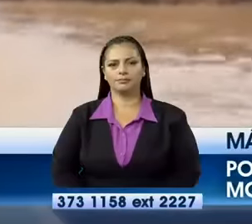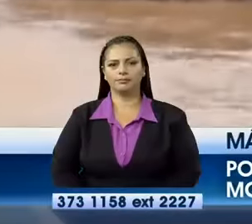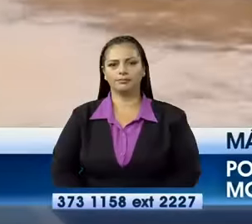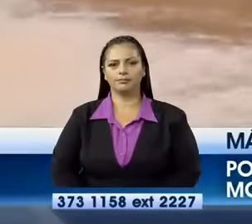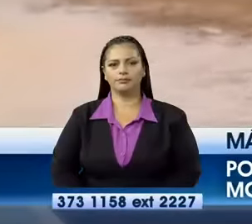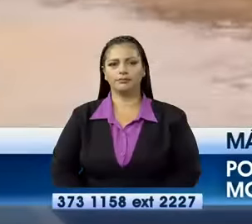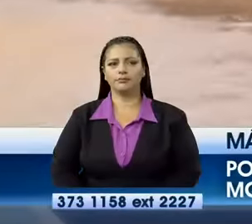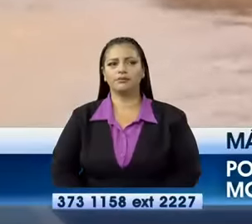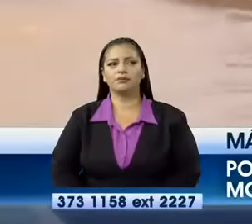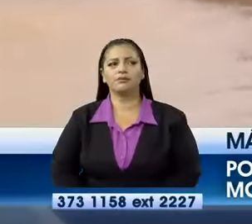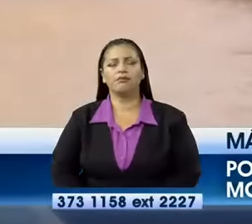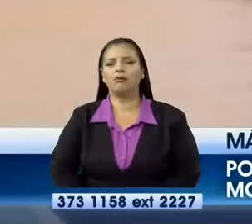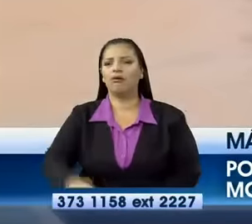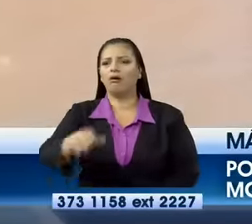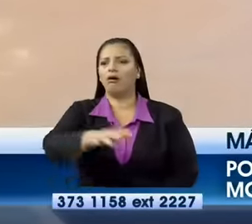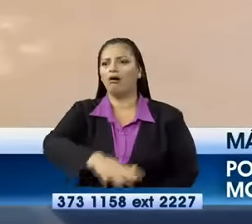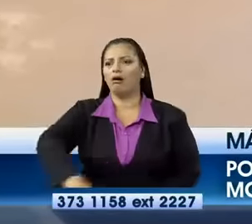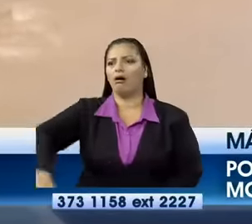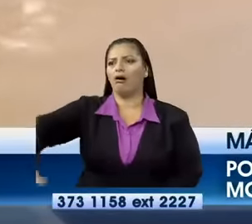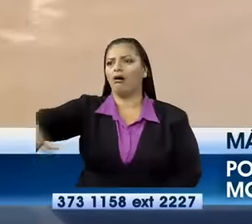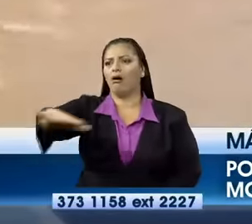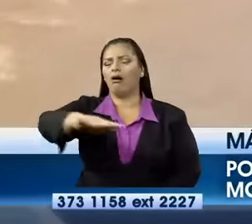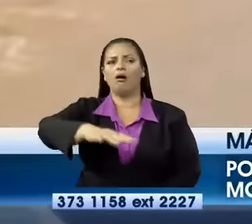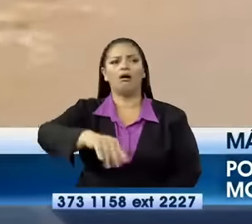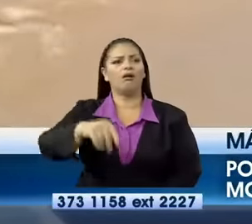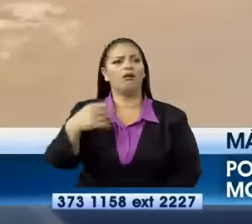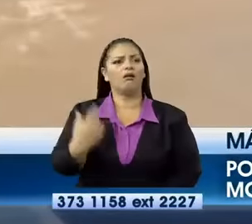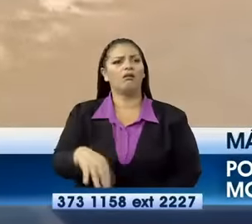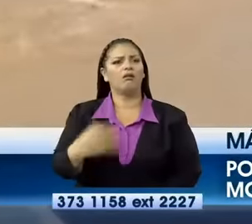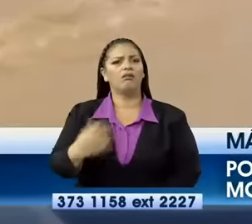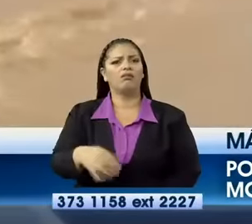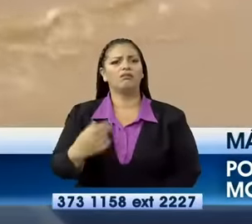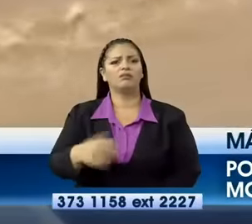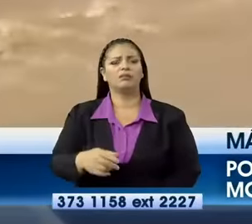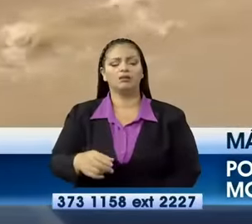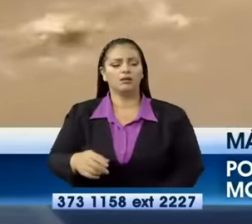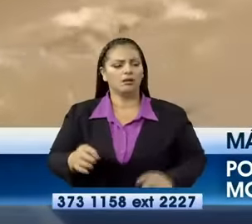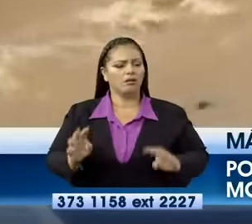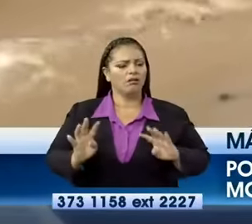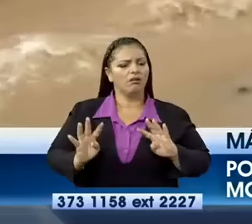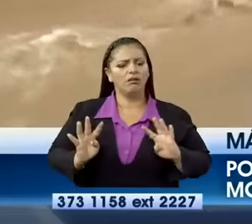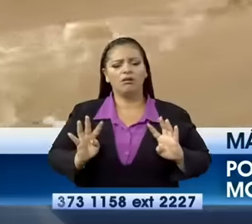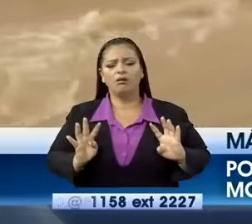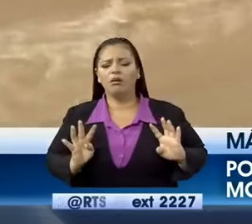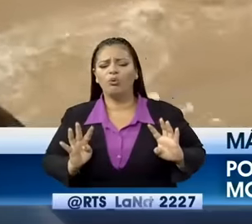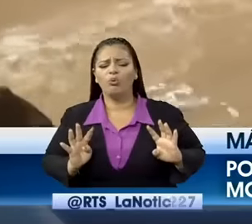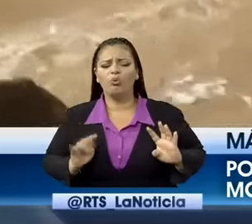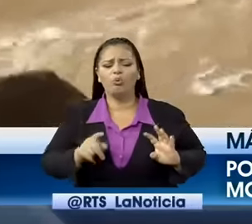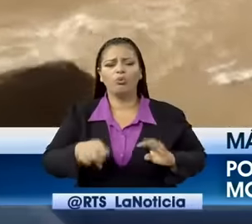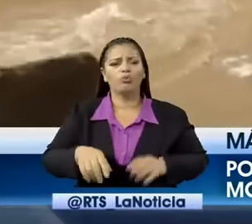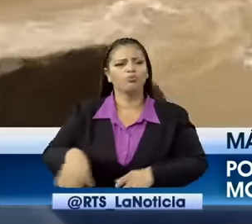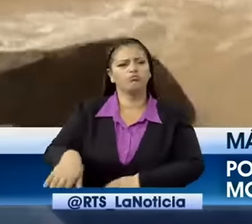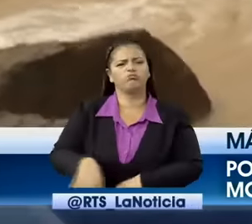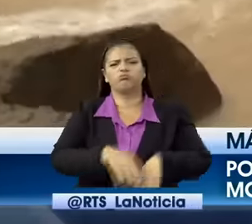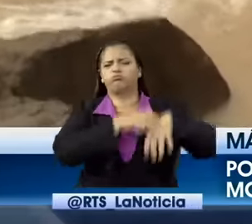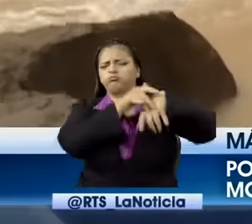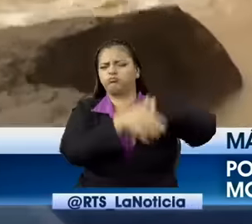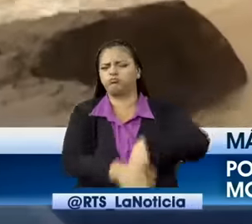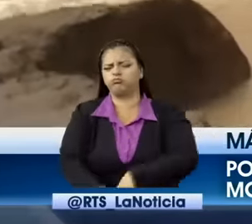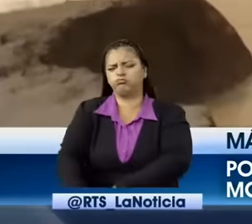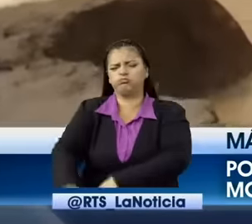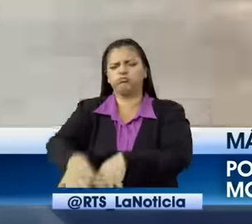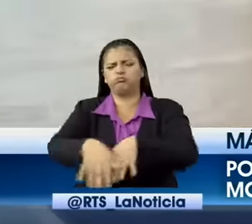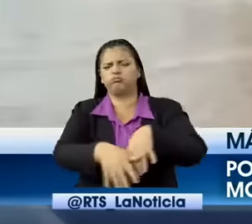incomunicados quedaron los moradores del recinto la maravilla cuando el aumento en el caudal del río Santa Rosa arrasó con Aproximadamente